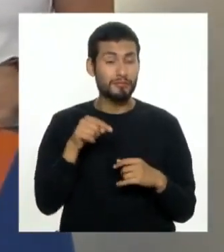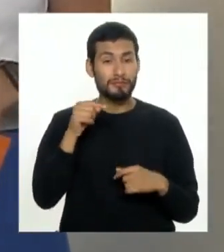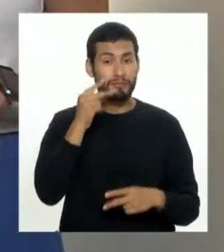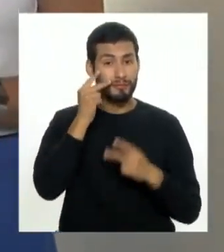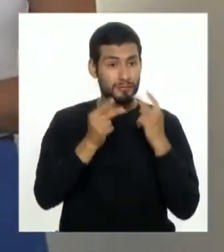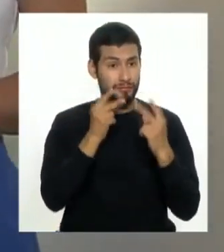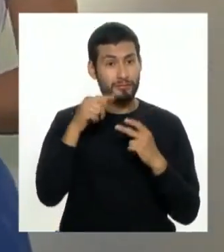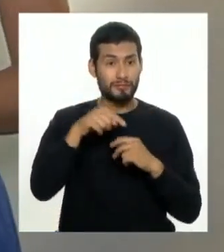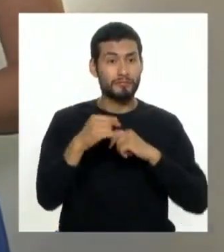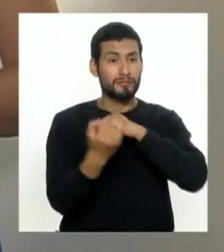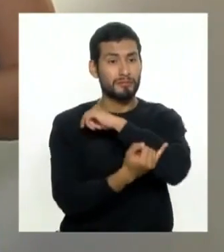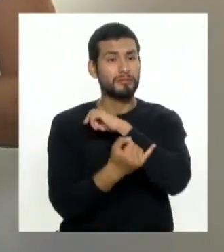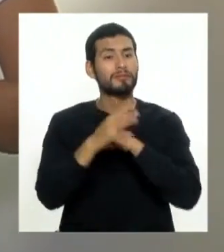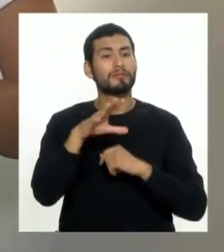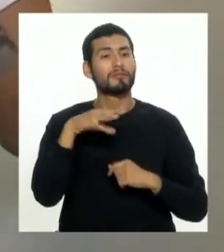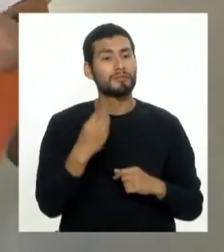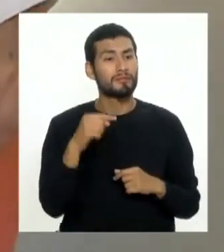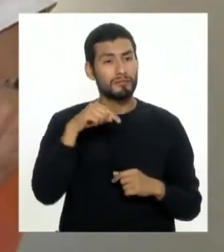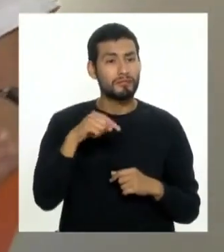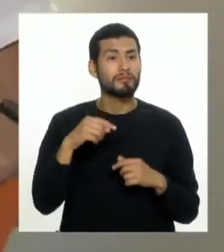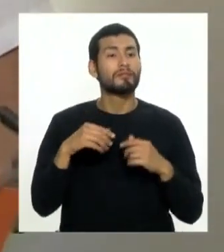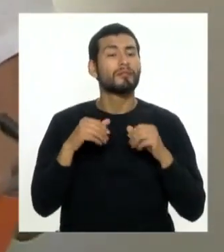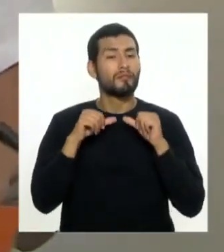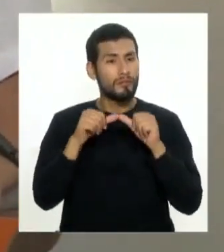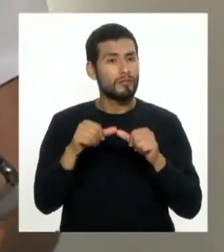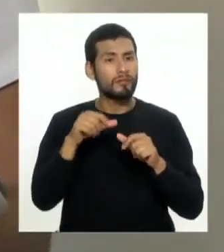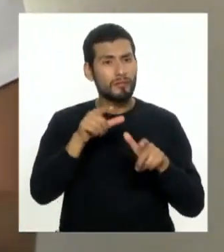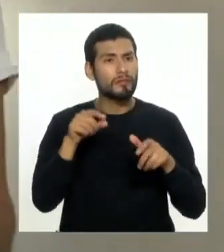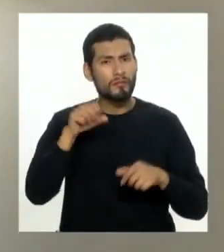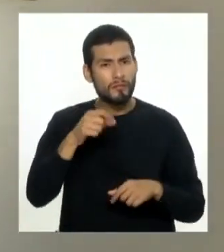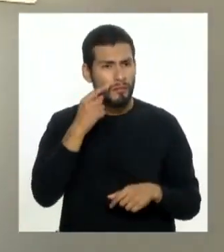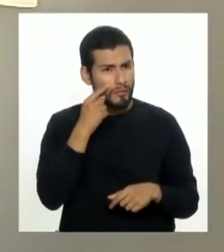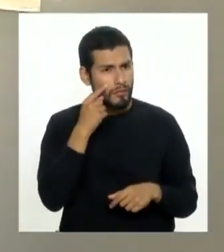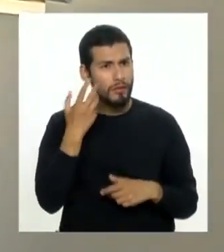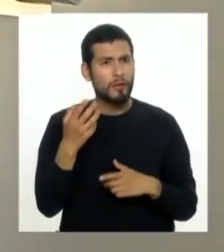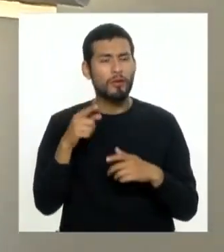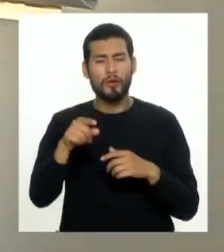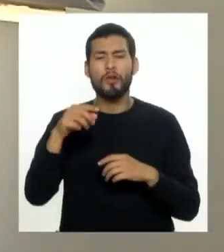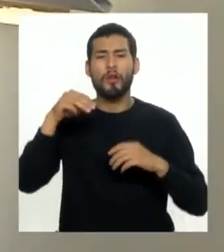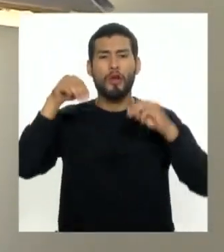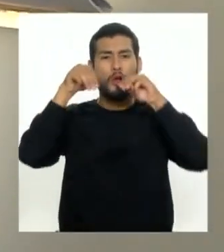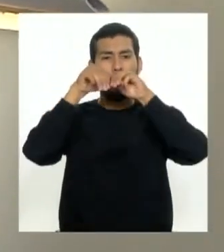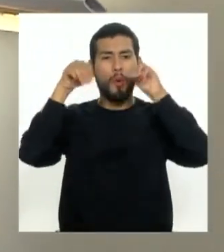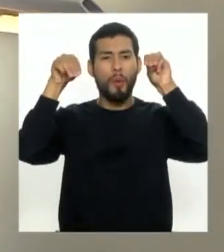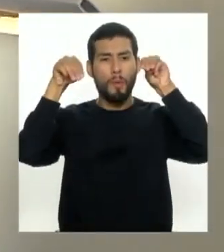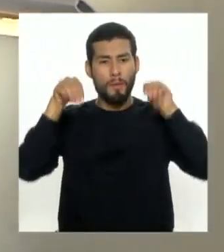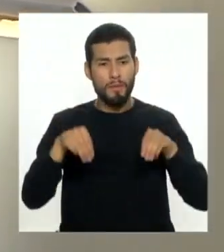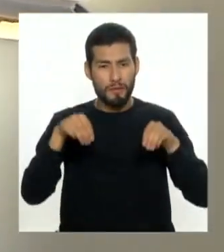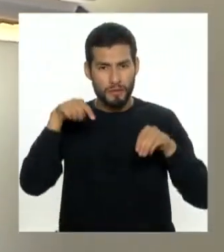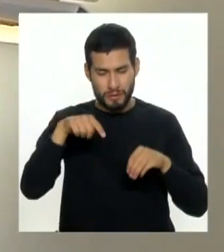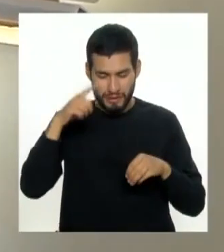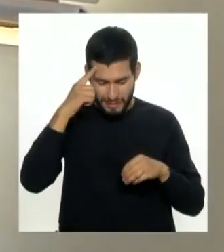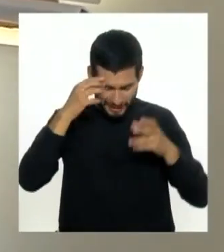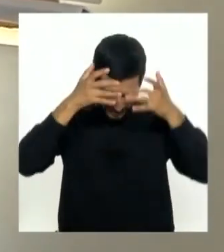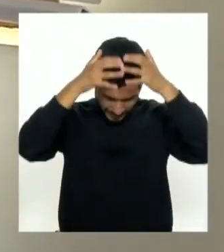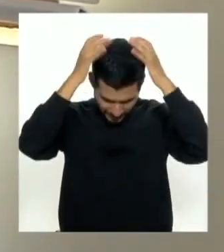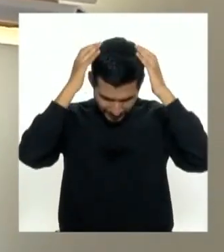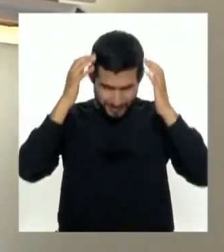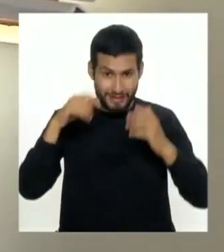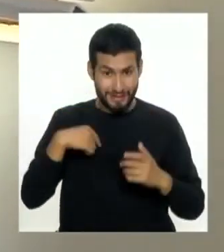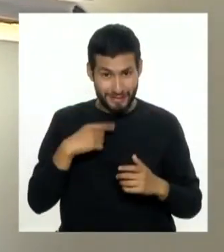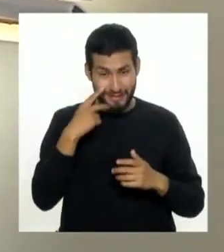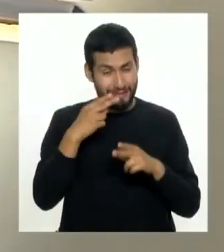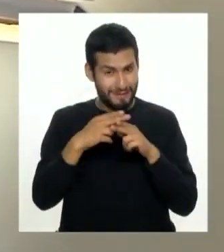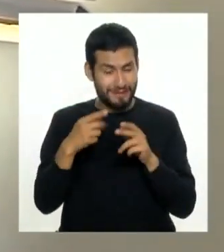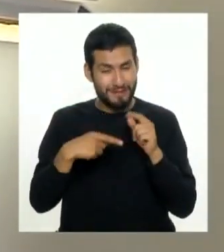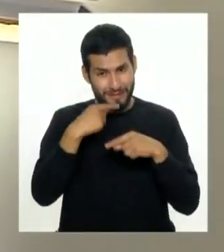visita al instituto porque vamos a ir también a conocer el Museo del Cerebro. Así que en breve ya les voy a